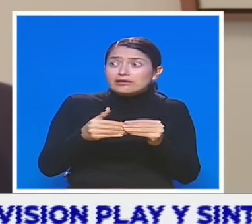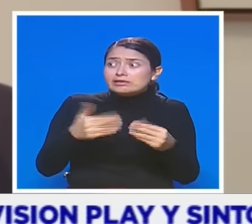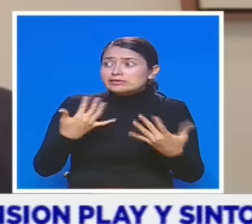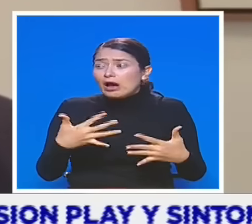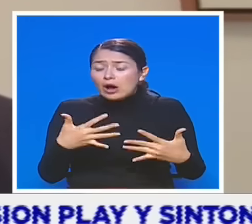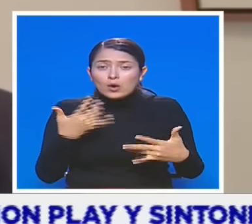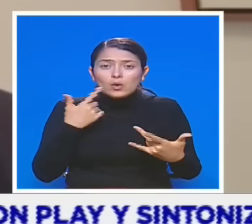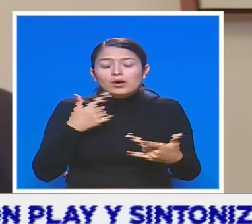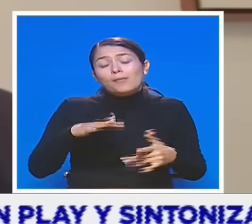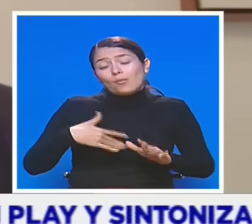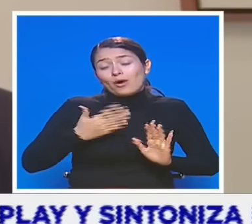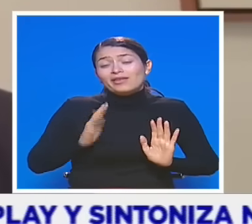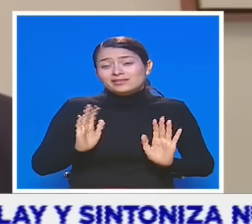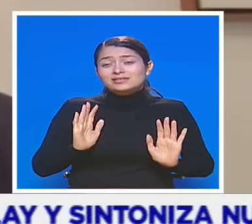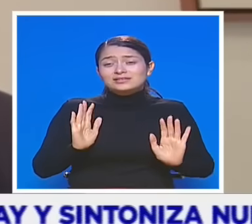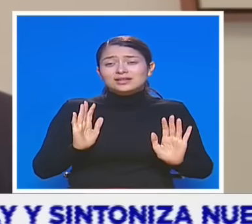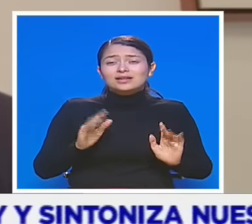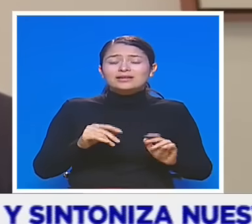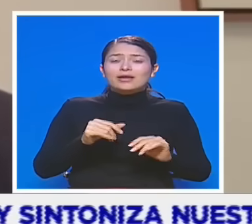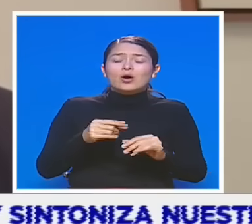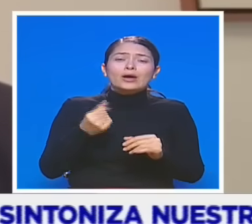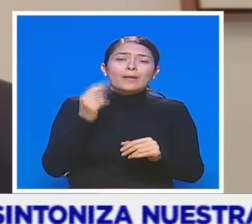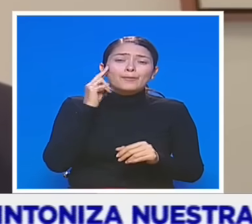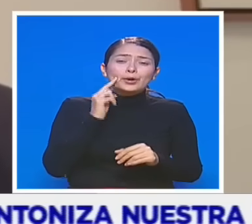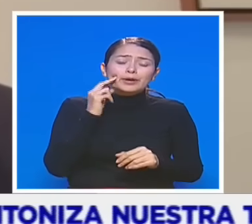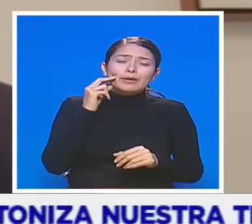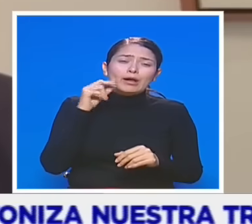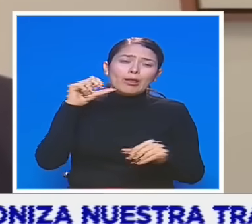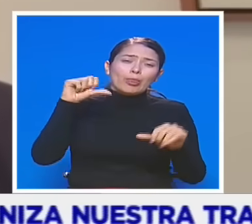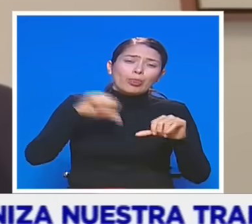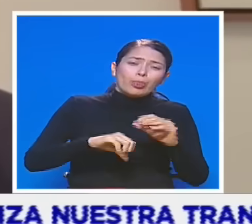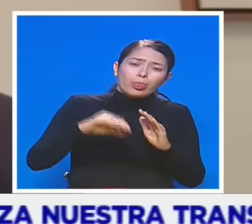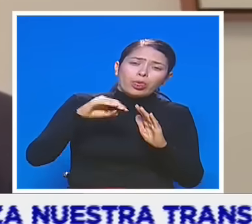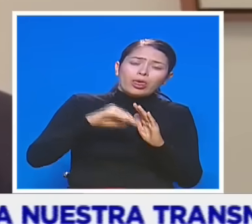que impacta o la devaluación o que hace que se espanten inversionistas.